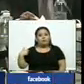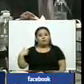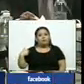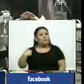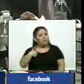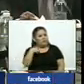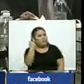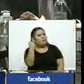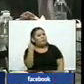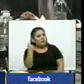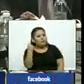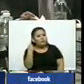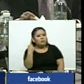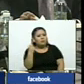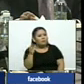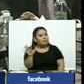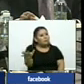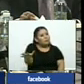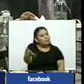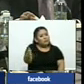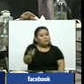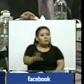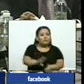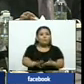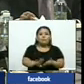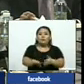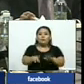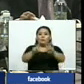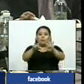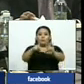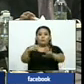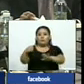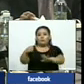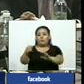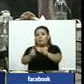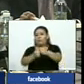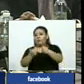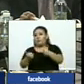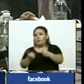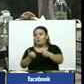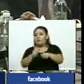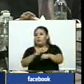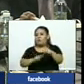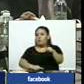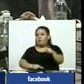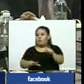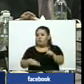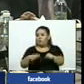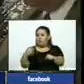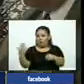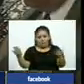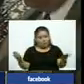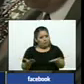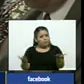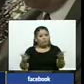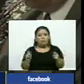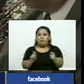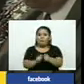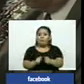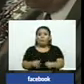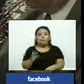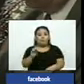tengo entendido que ronda por los 60 millones de dólares darle fiel cumplimiento. Entre